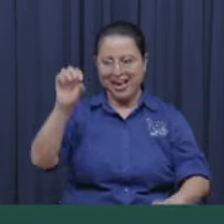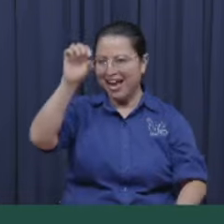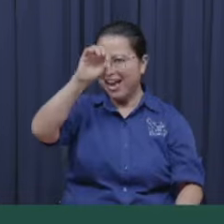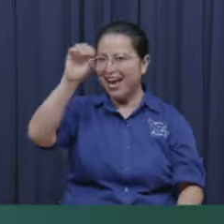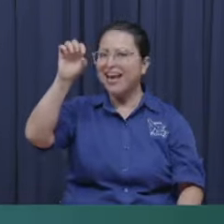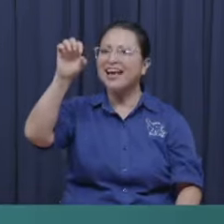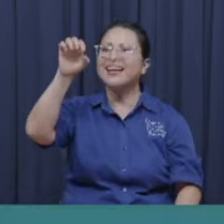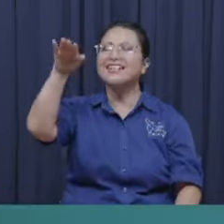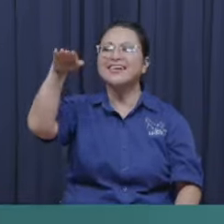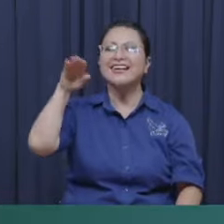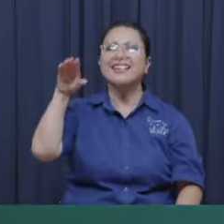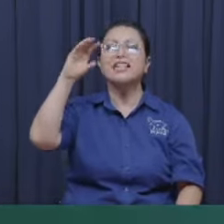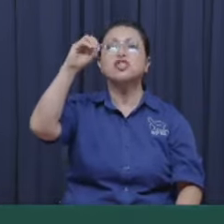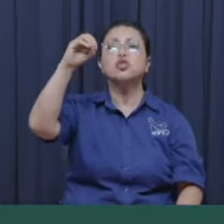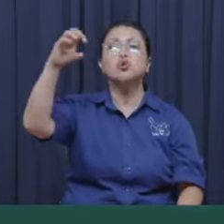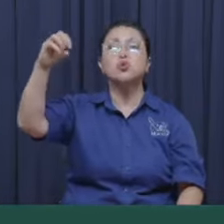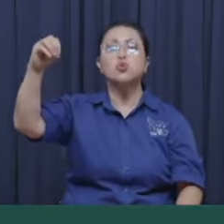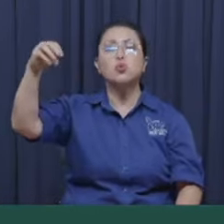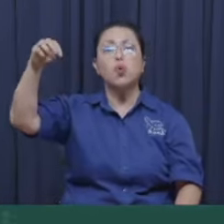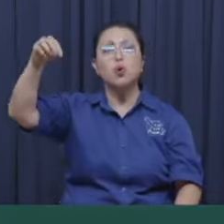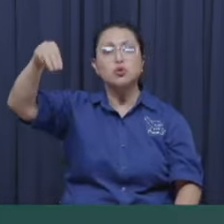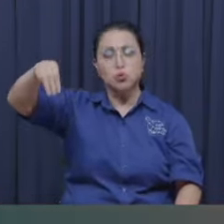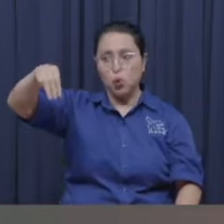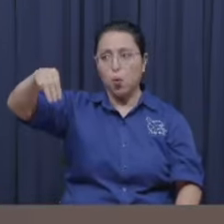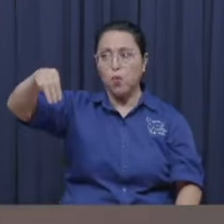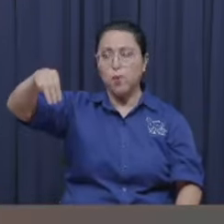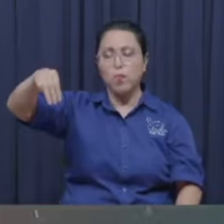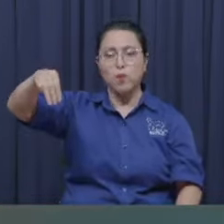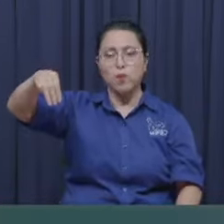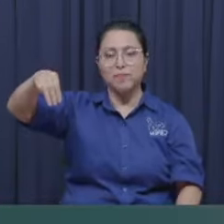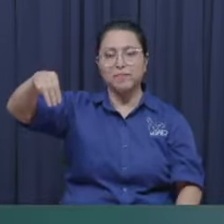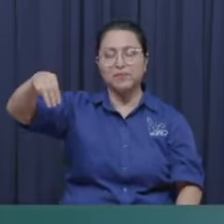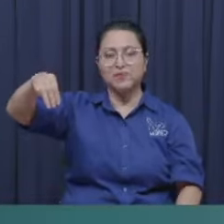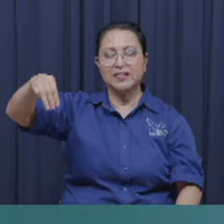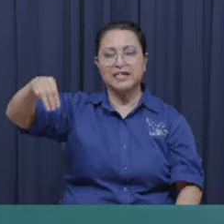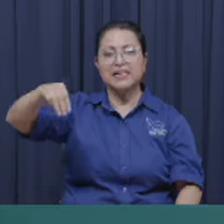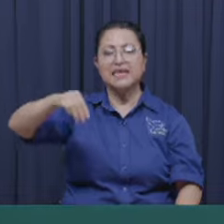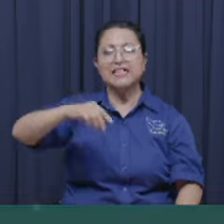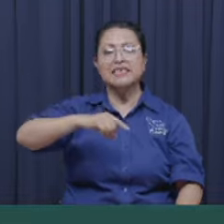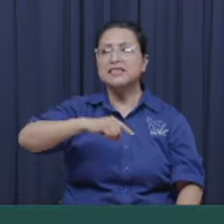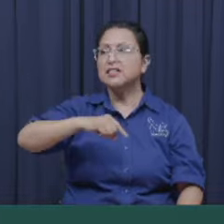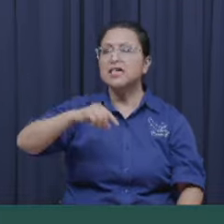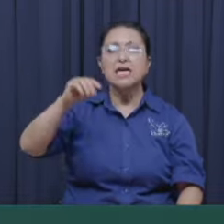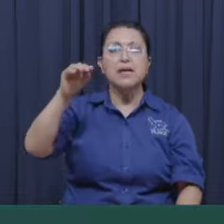zoe o sao. Sun es un ser viviente.